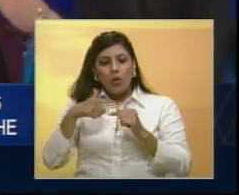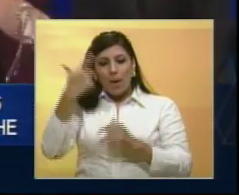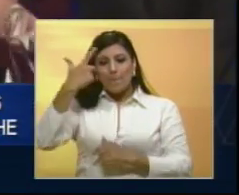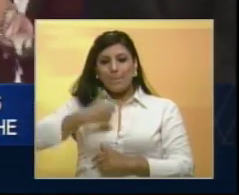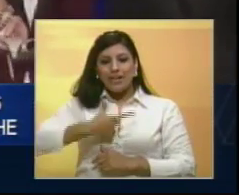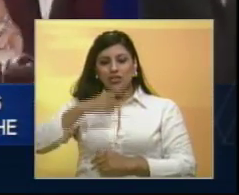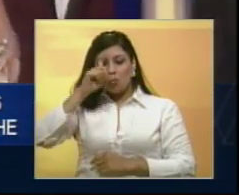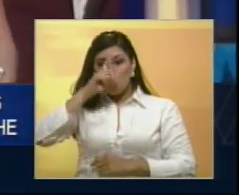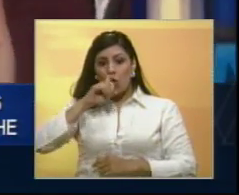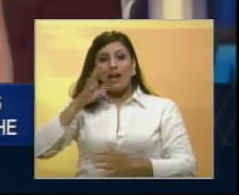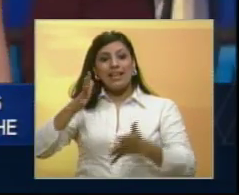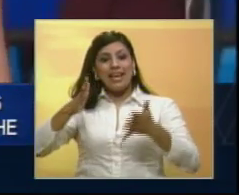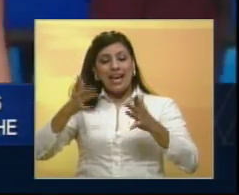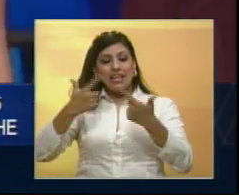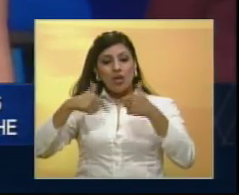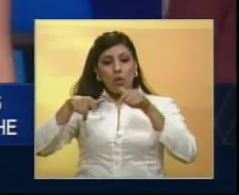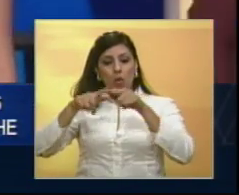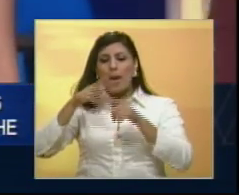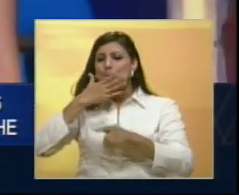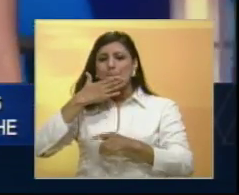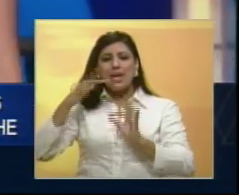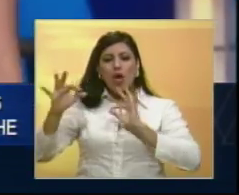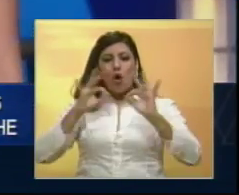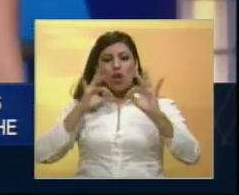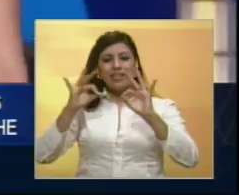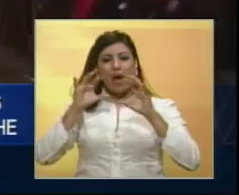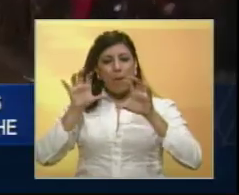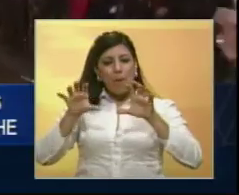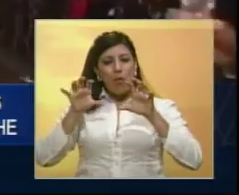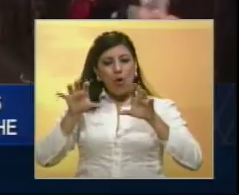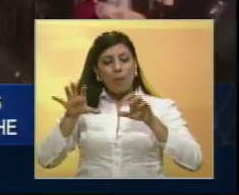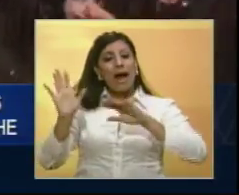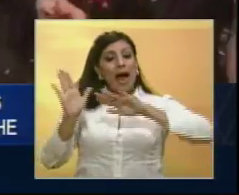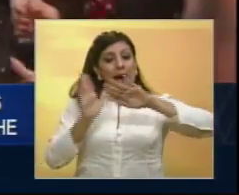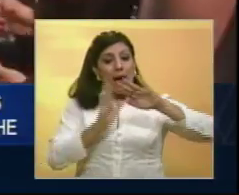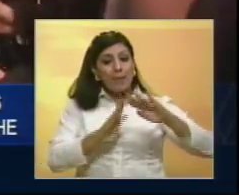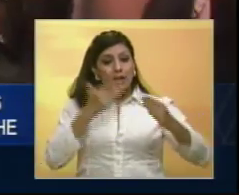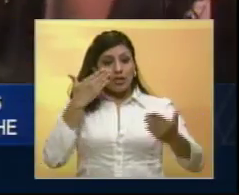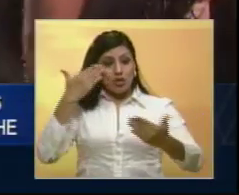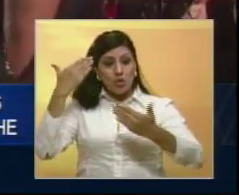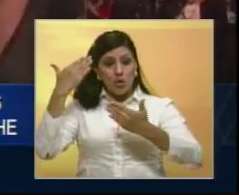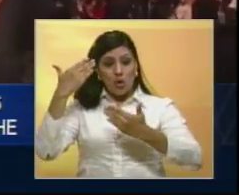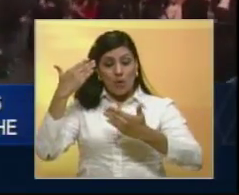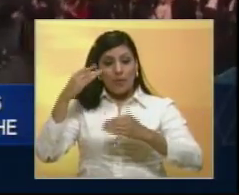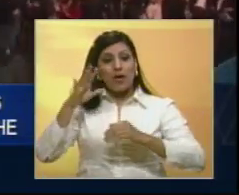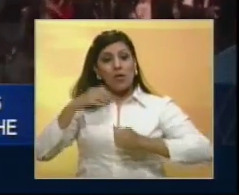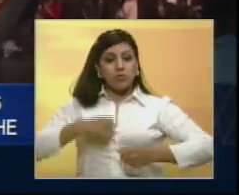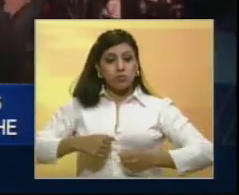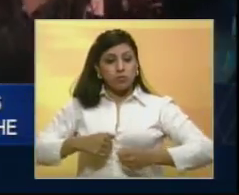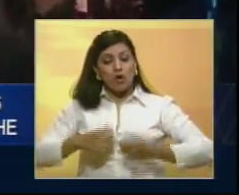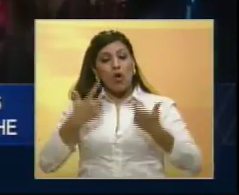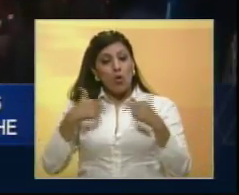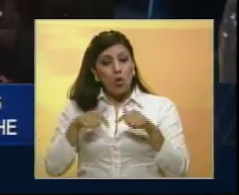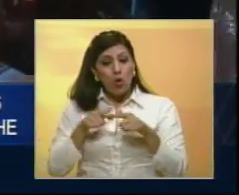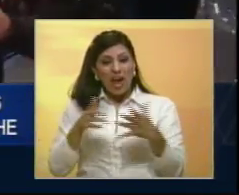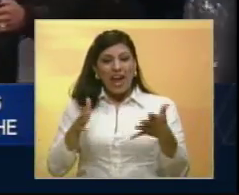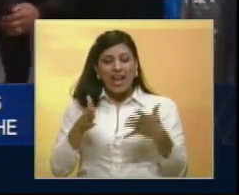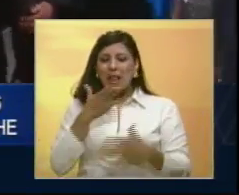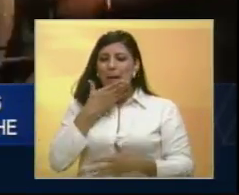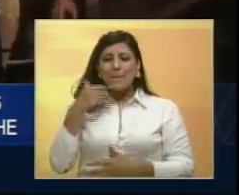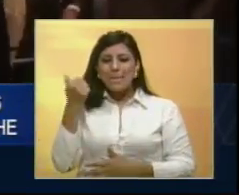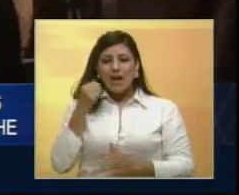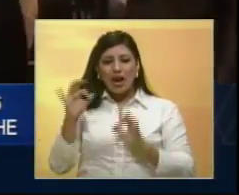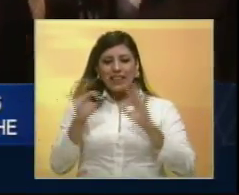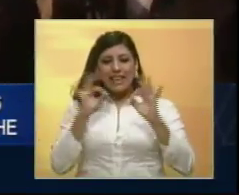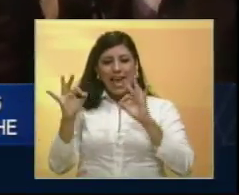del Año y ganar en la categoría de Mejor Actriz de Comedia. Por su parte, Sylvester Stallone se alzó con la distinción a Mejor